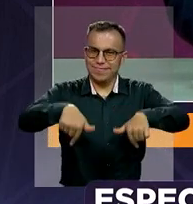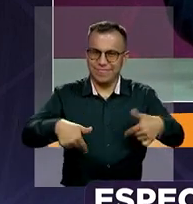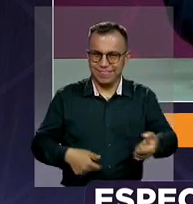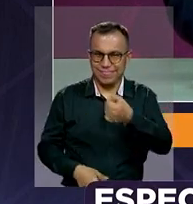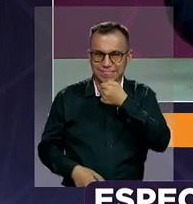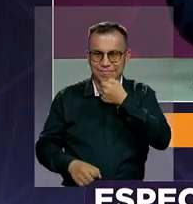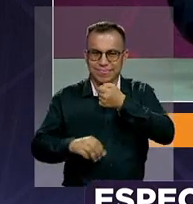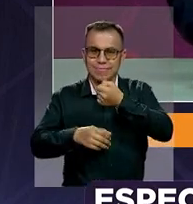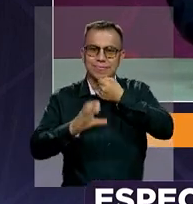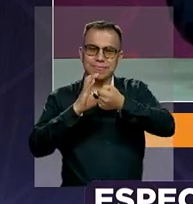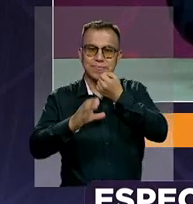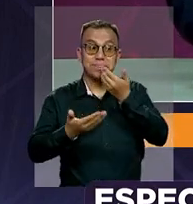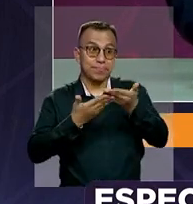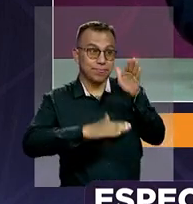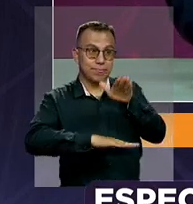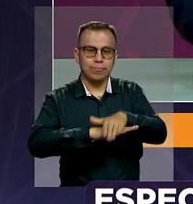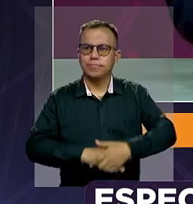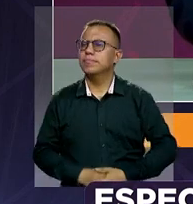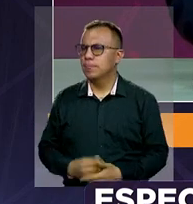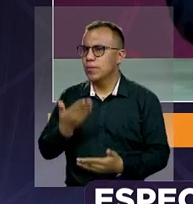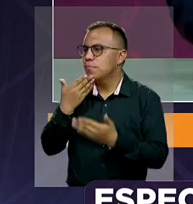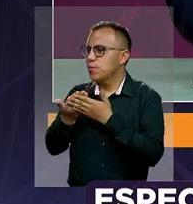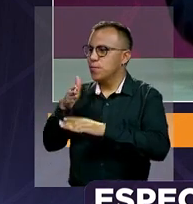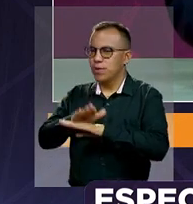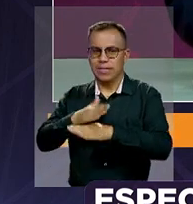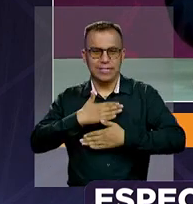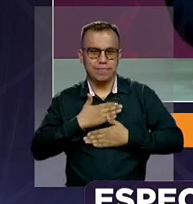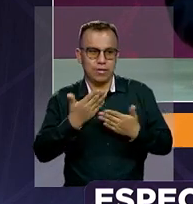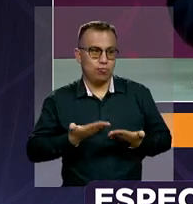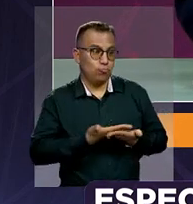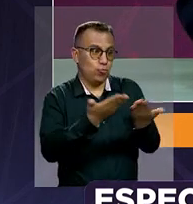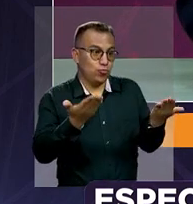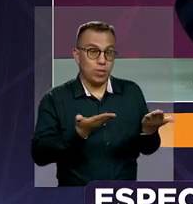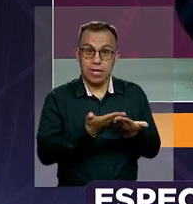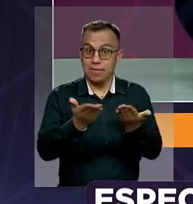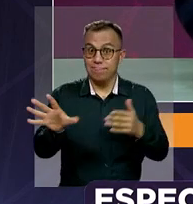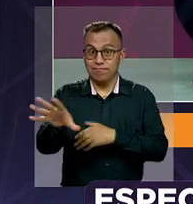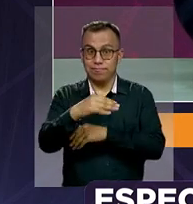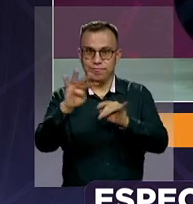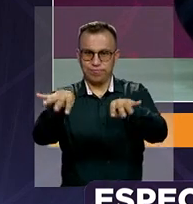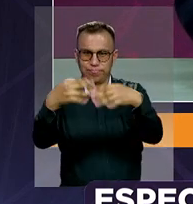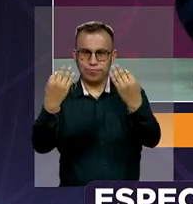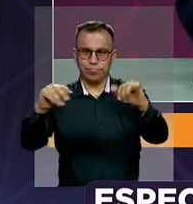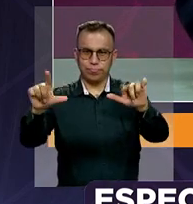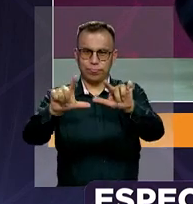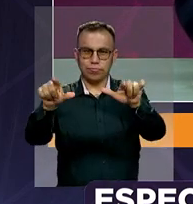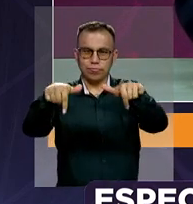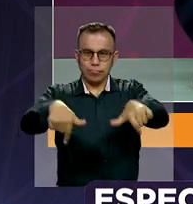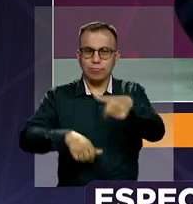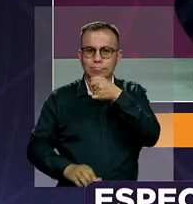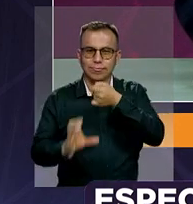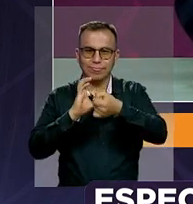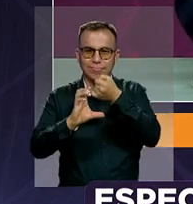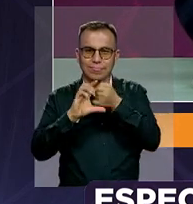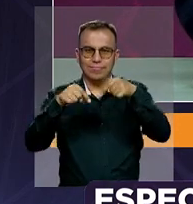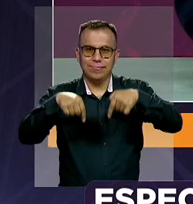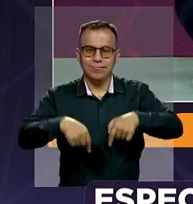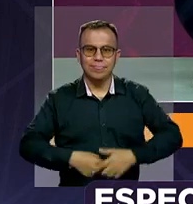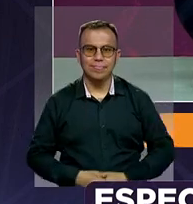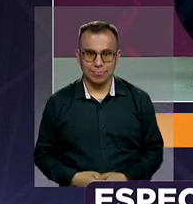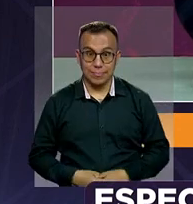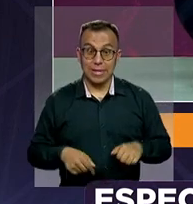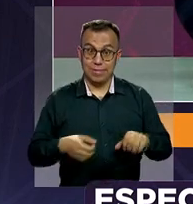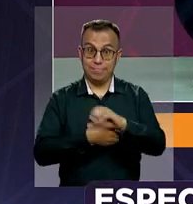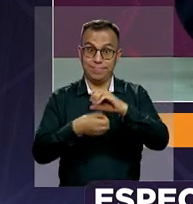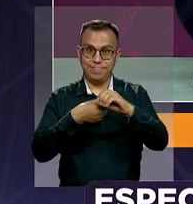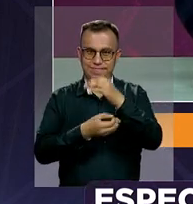Muy buenas tardes. Muy buenas tardes. Un saludo para usted y para toda la audiencia del Canal Capital aquí en nuestra